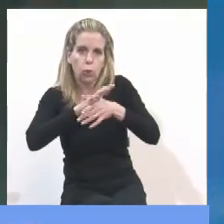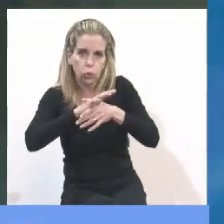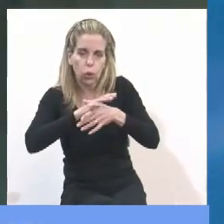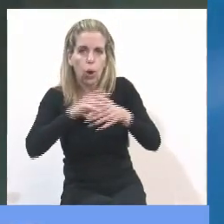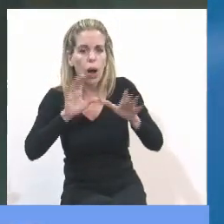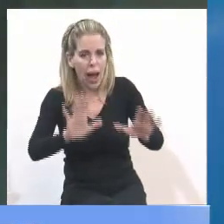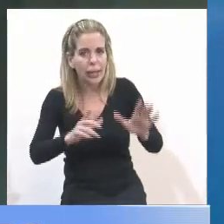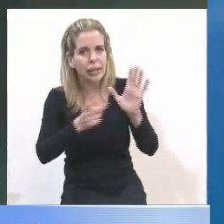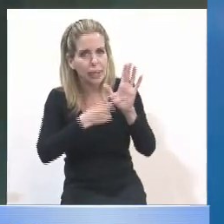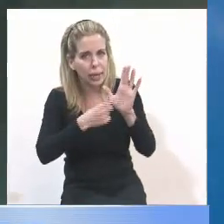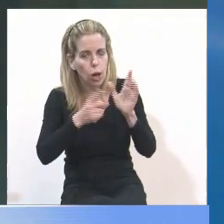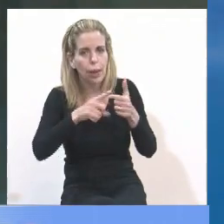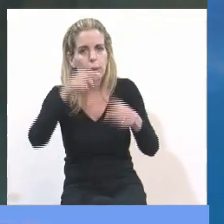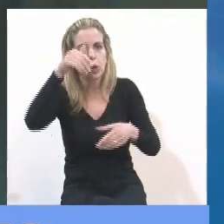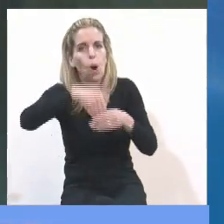una votación,